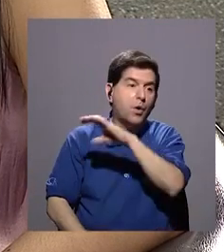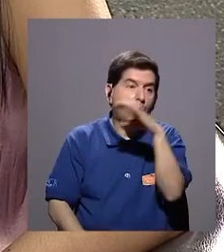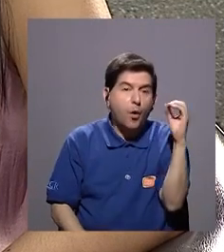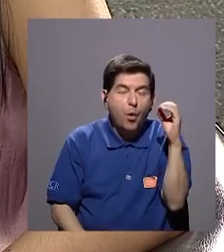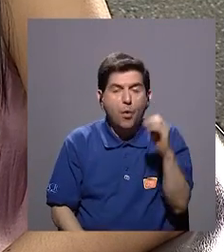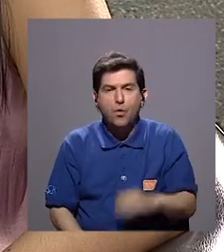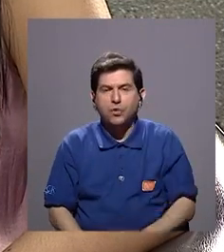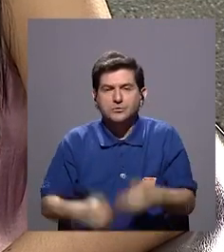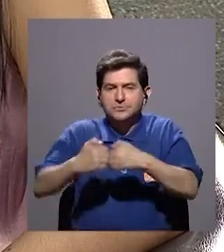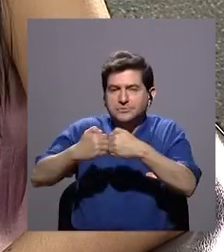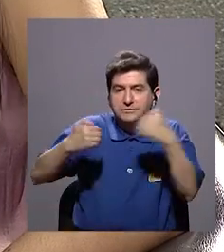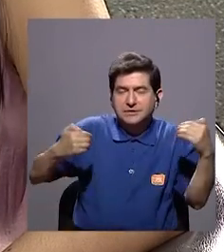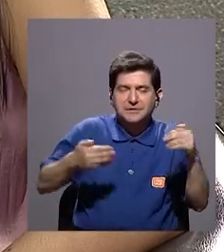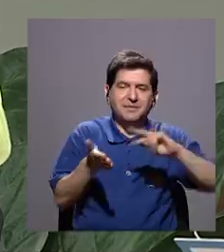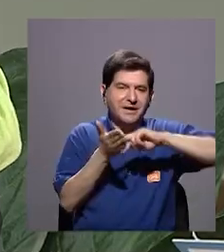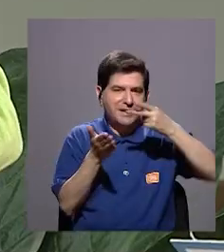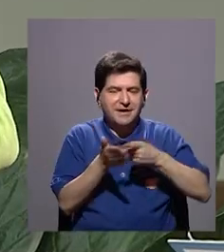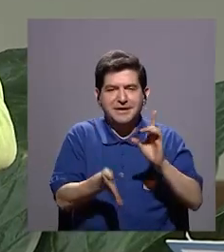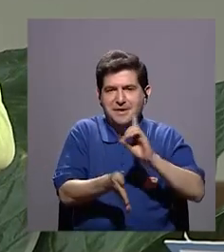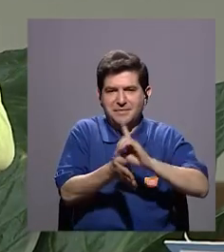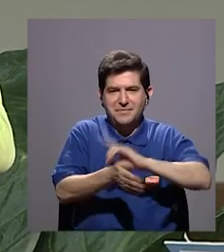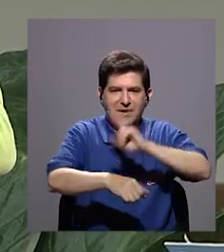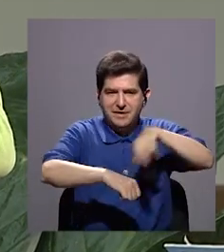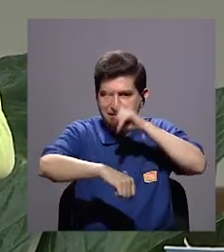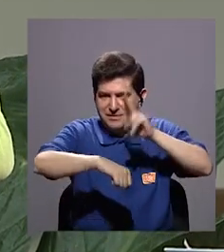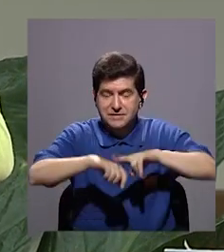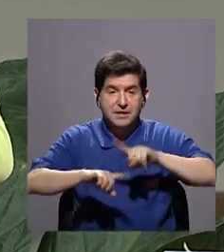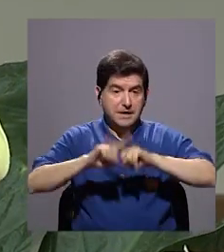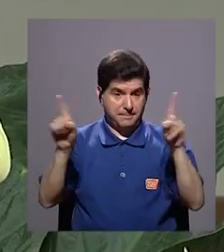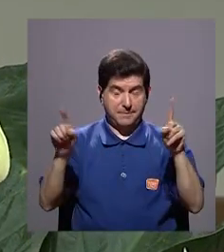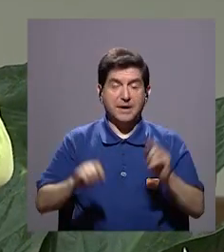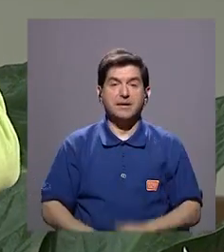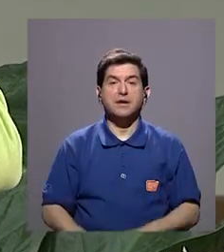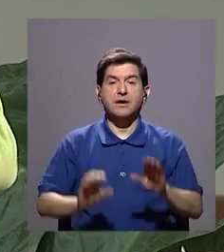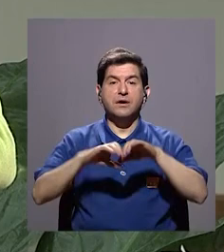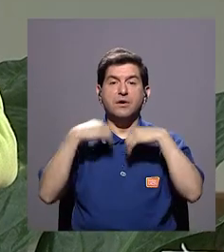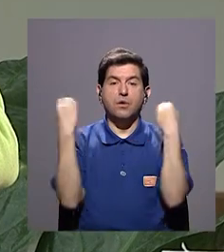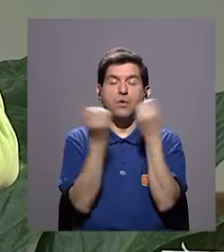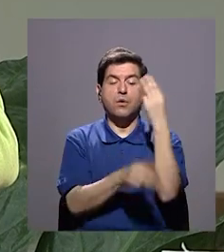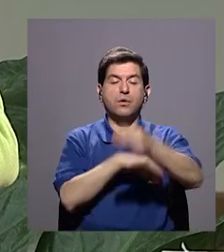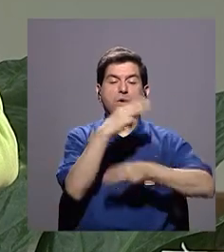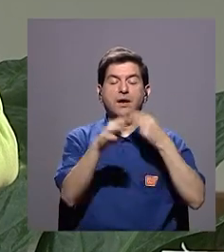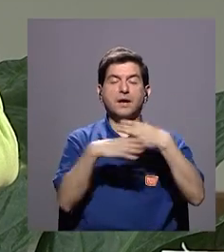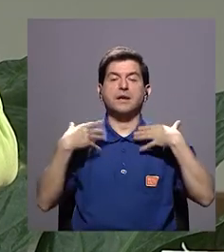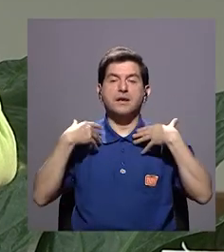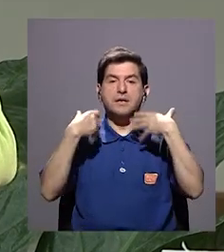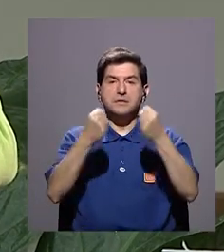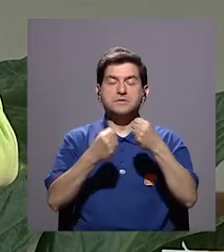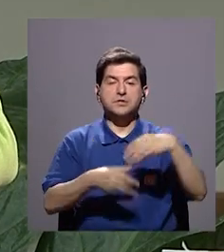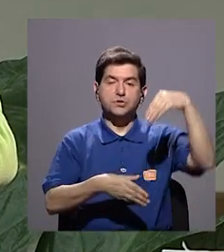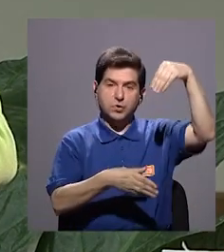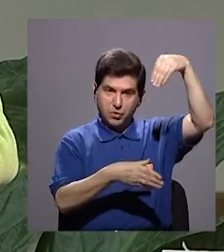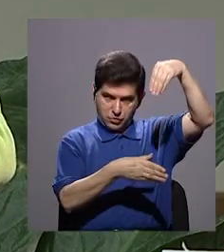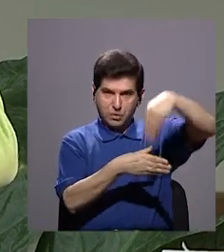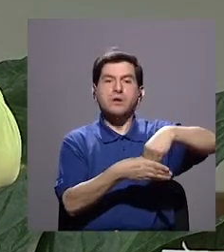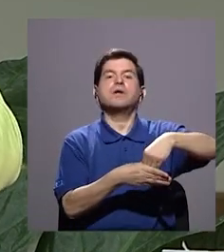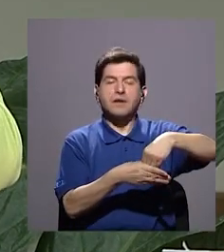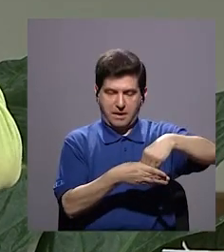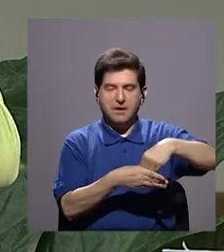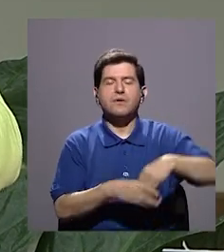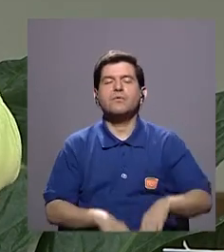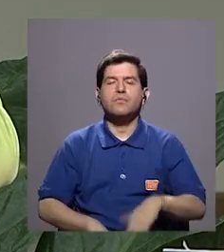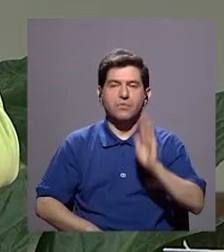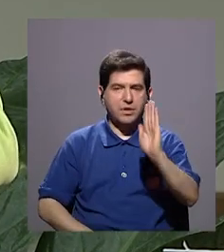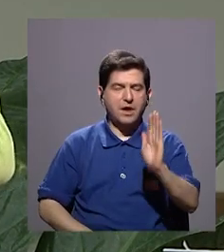o pues se aleja un poco de lo que es la medicina convencional, pero incluso lo que es la Organización Mundial de la Salud, pues la